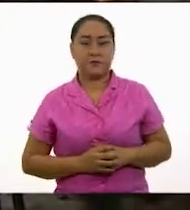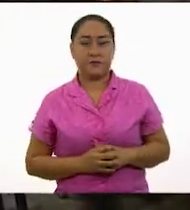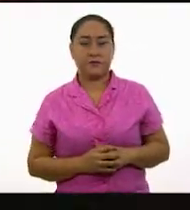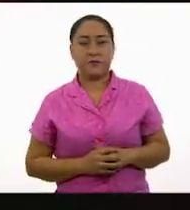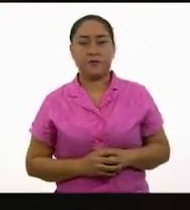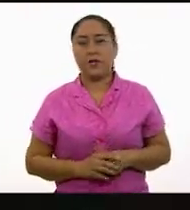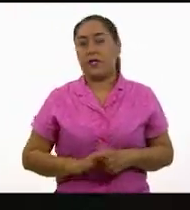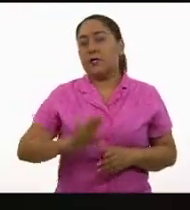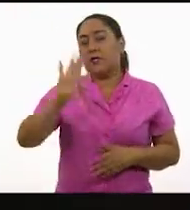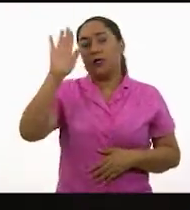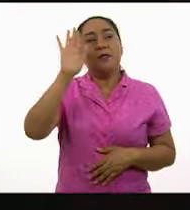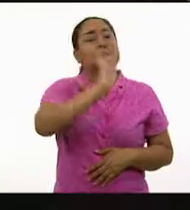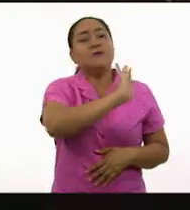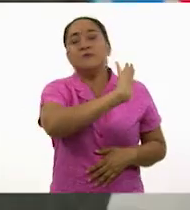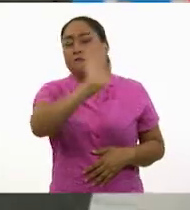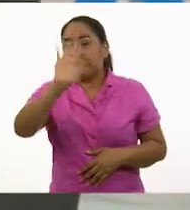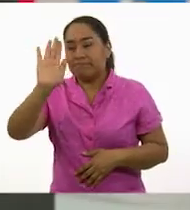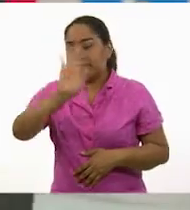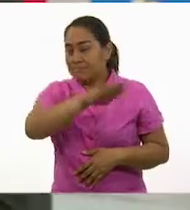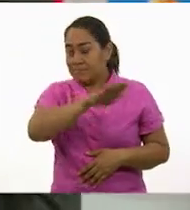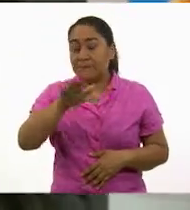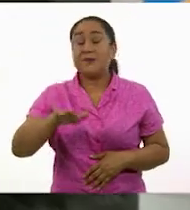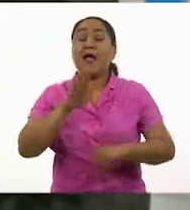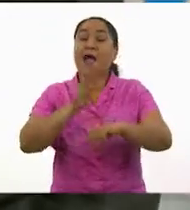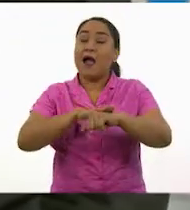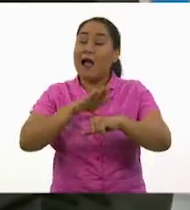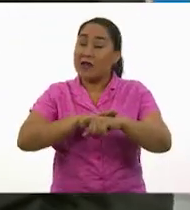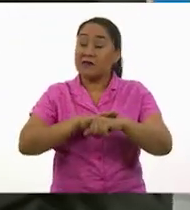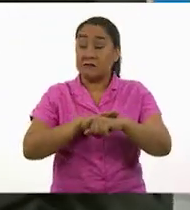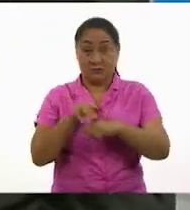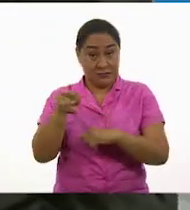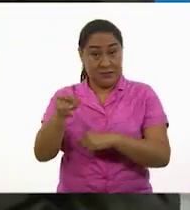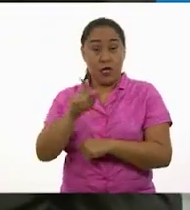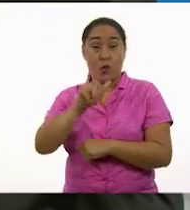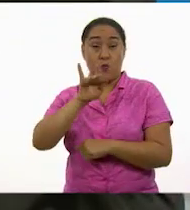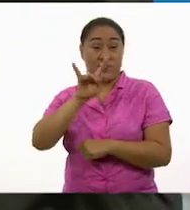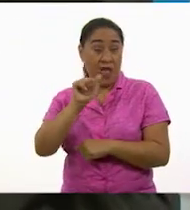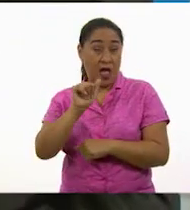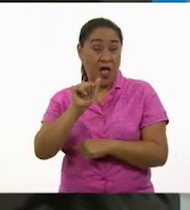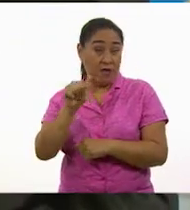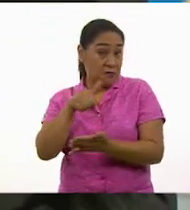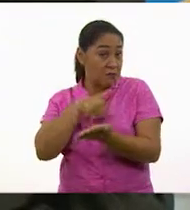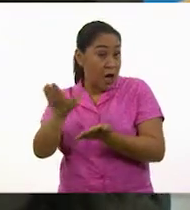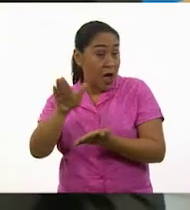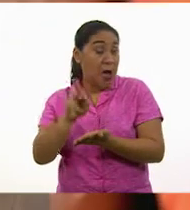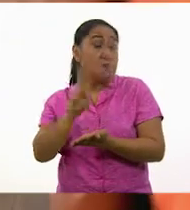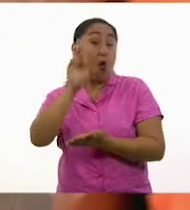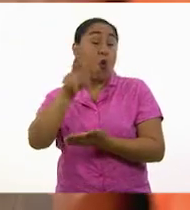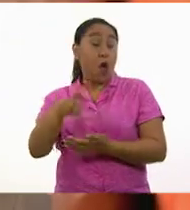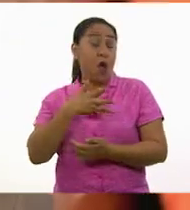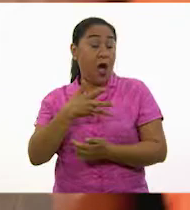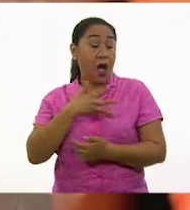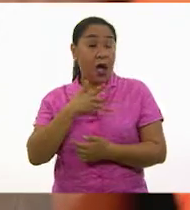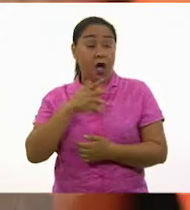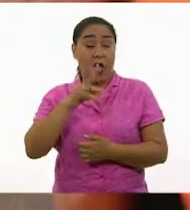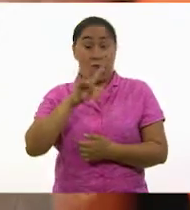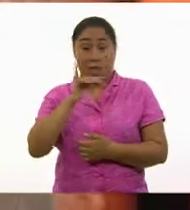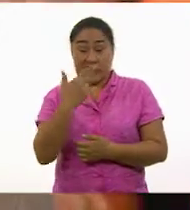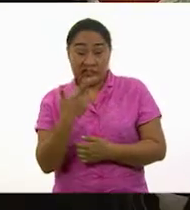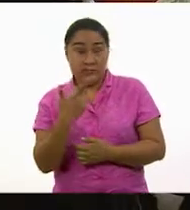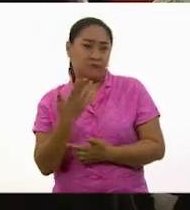Bueno, bueno, señores. ¿Le recuerdo que expulsara a Lupita por su enfermedad? Va en contra de la ley.